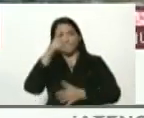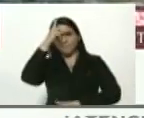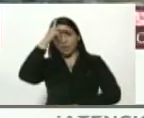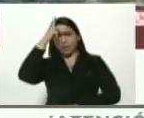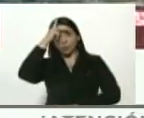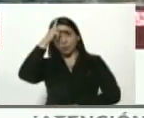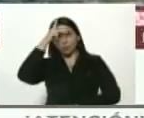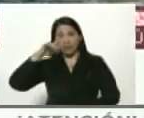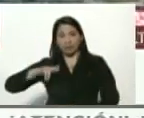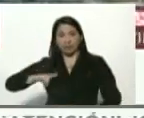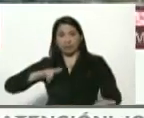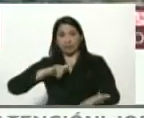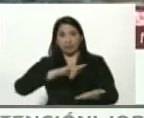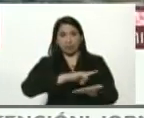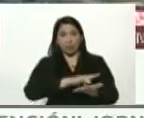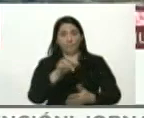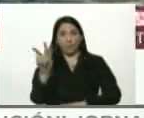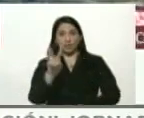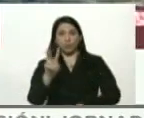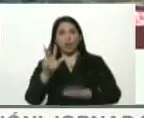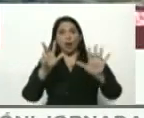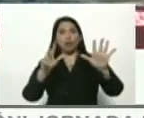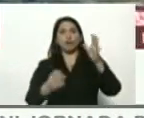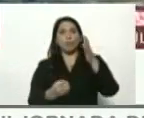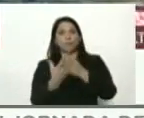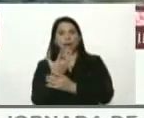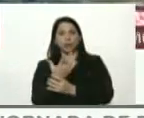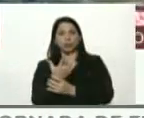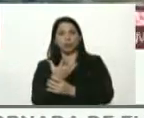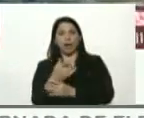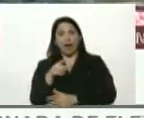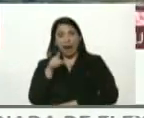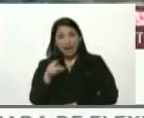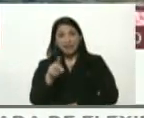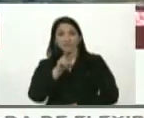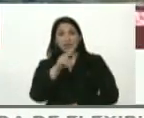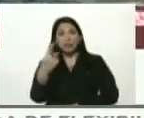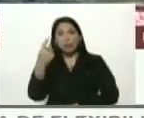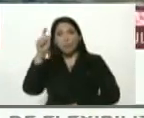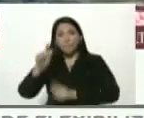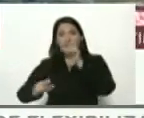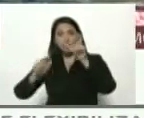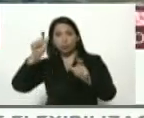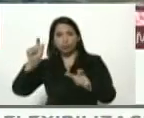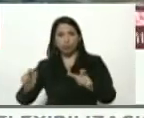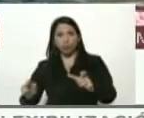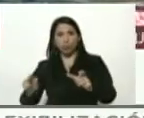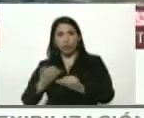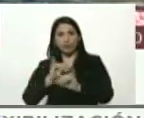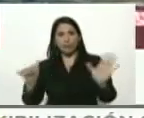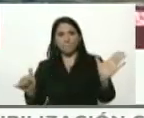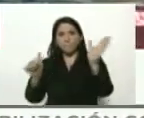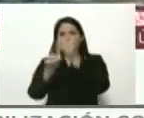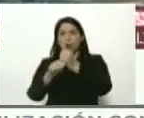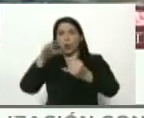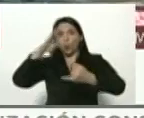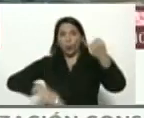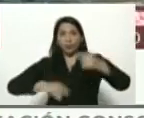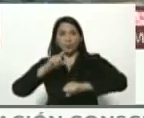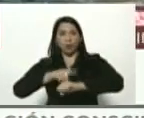que llegó a Venezuela el 8 de mayo. Allí, 21 connacionales que fue detectado en las últimas